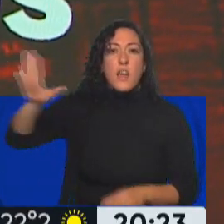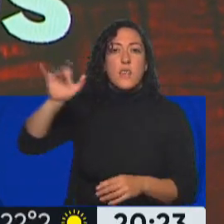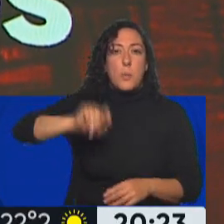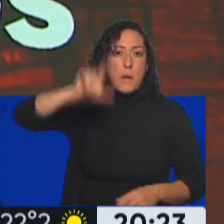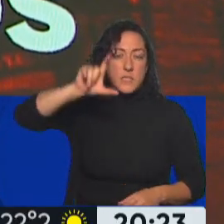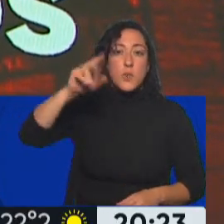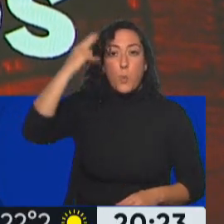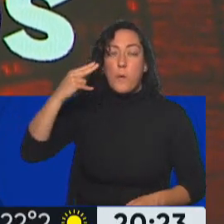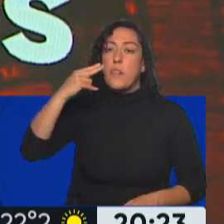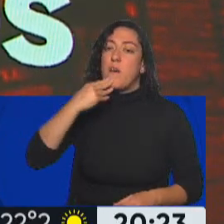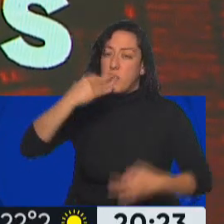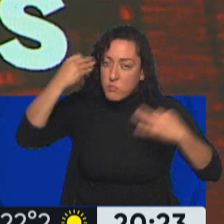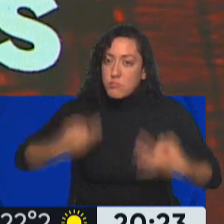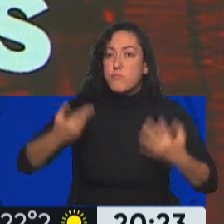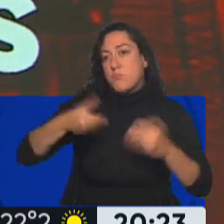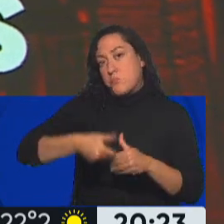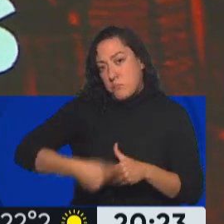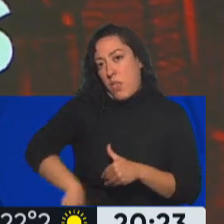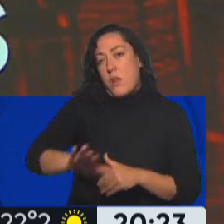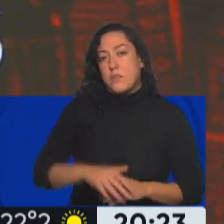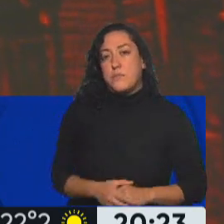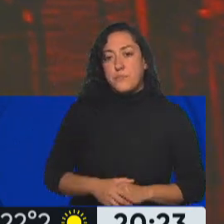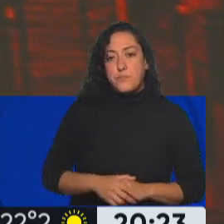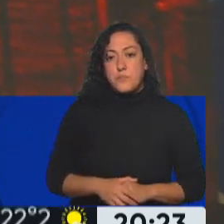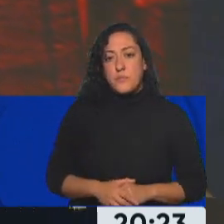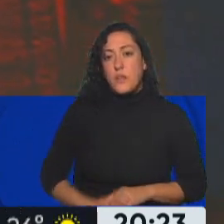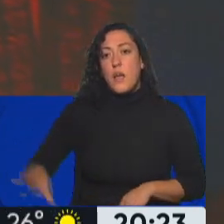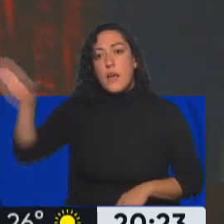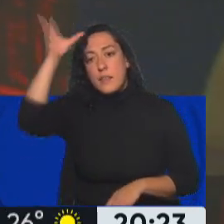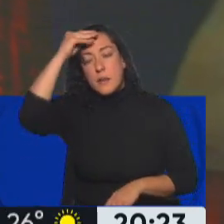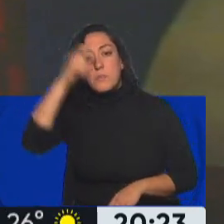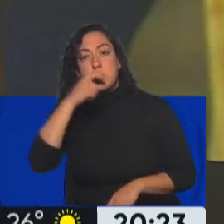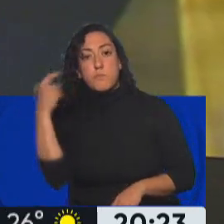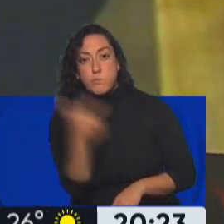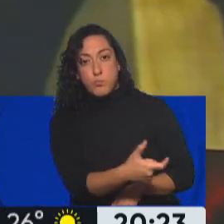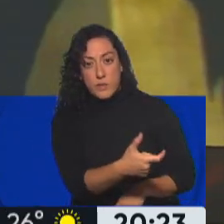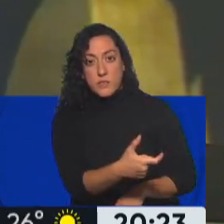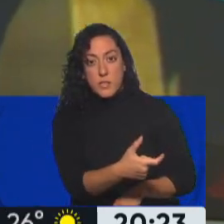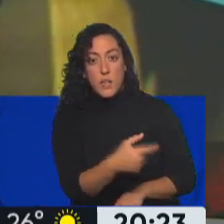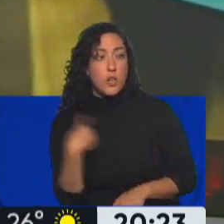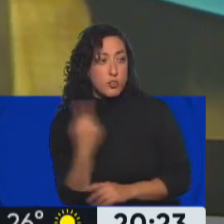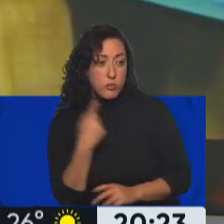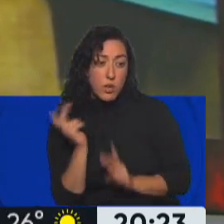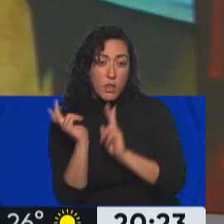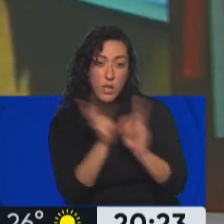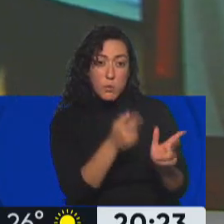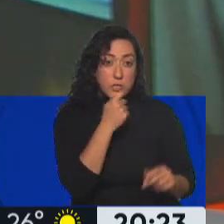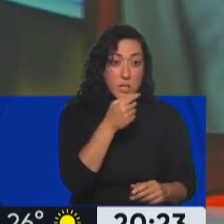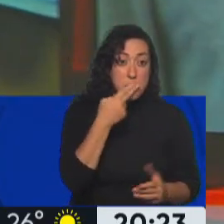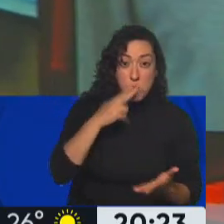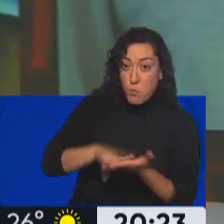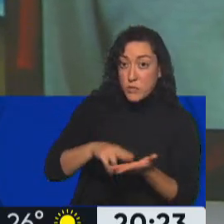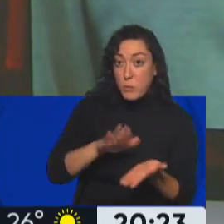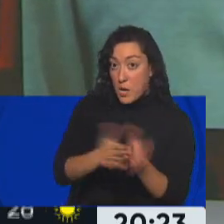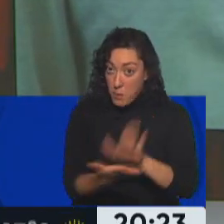partir del 9 de abril. ¿Qué le dice Trump? Bueno, China contestó con más aranceles y nosotros les dijimos que si contestan con más